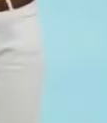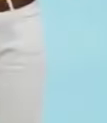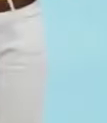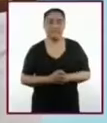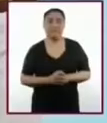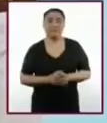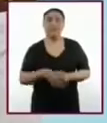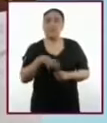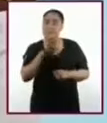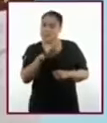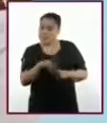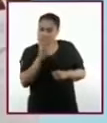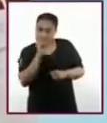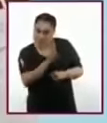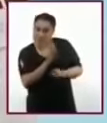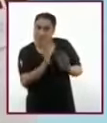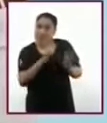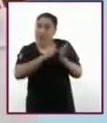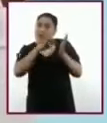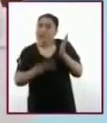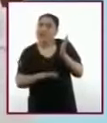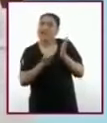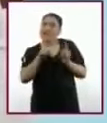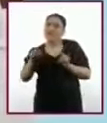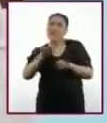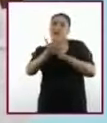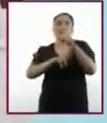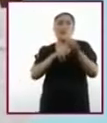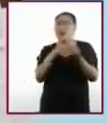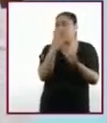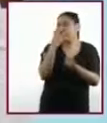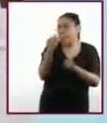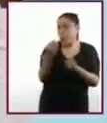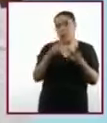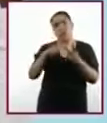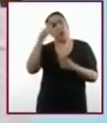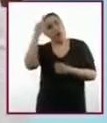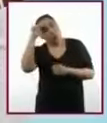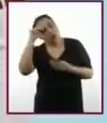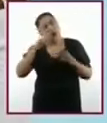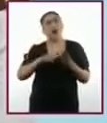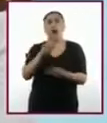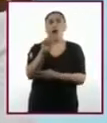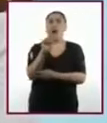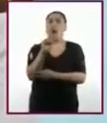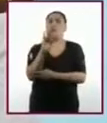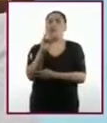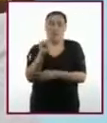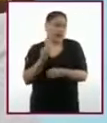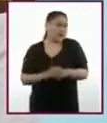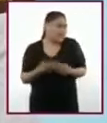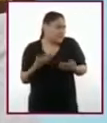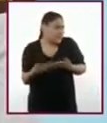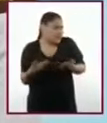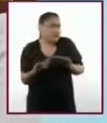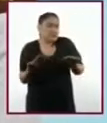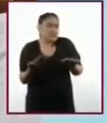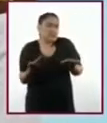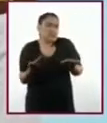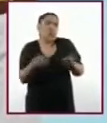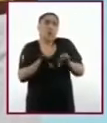¿Se fijaron en el ejemplo que hicieron sobre los zorros, los conejos y la alfalfa? ¿Podrían explicar por qué no hay igualdad